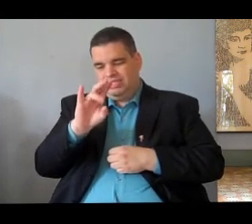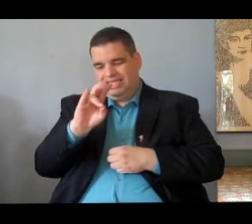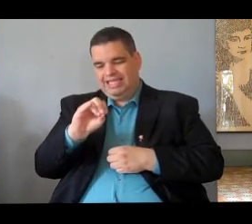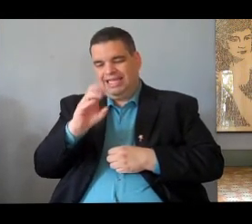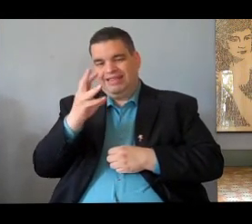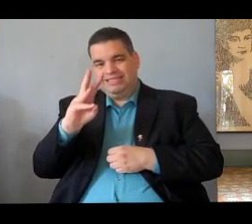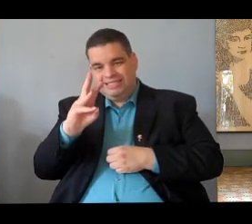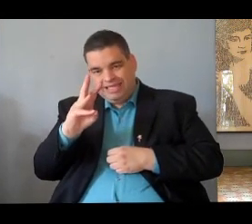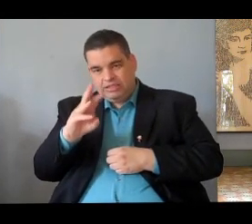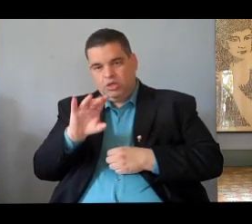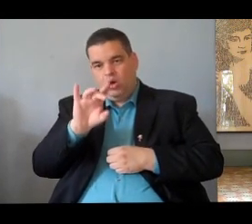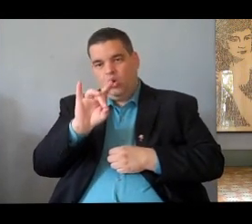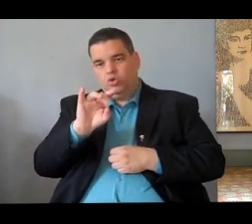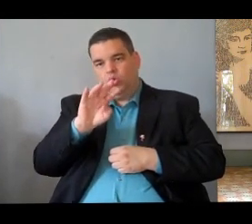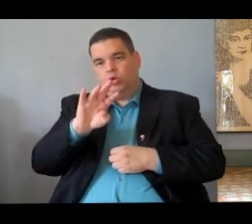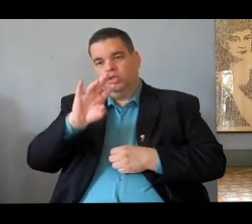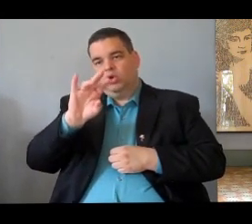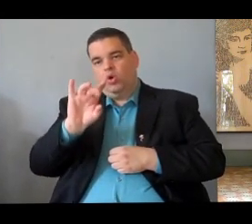787-848-7016 o el